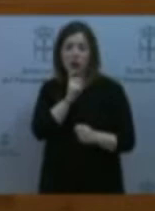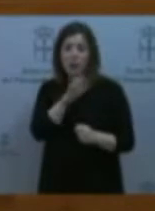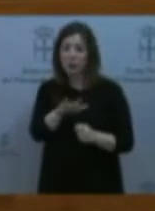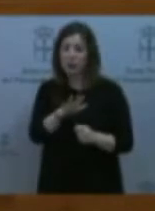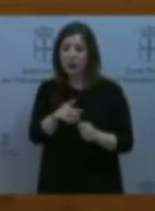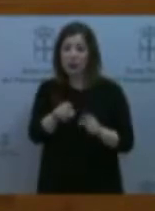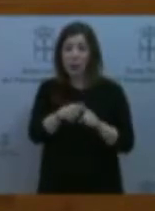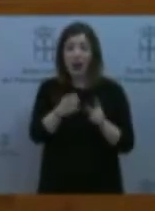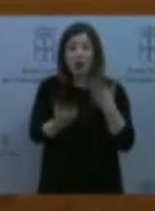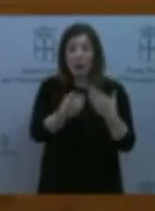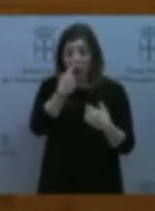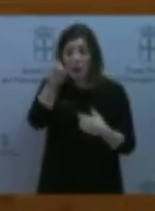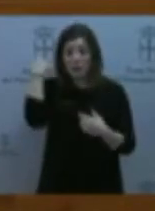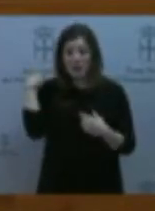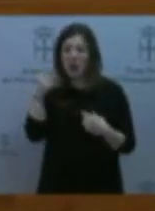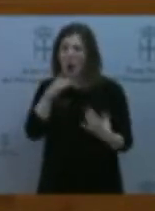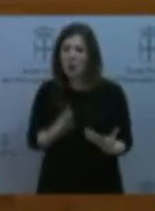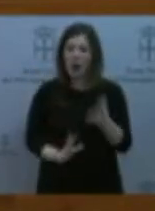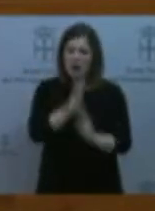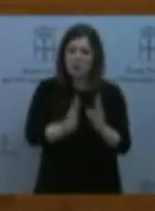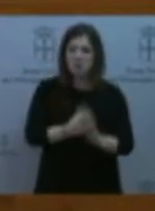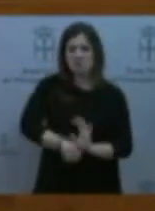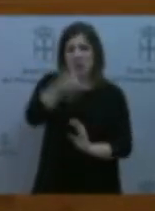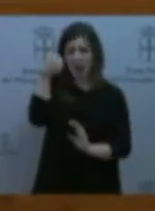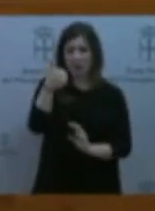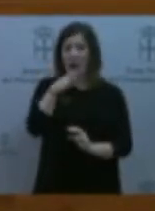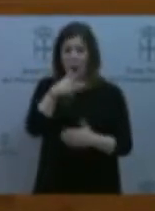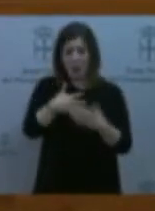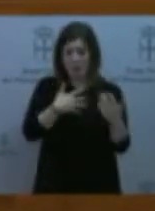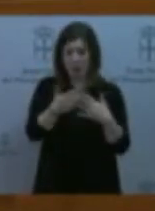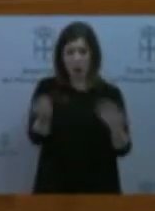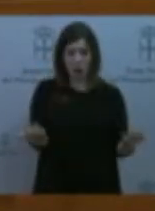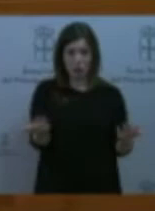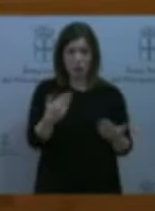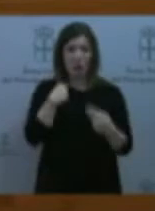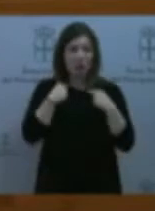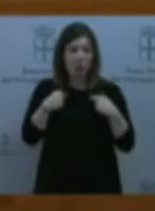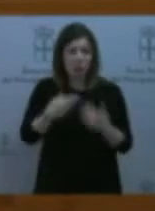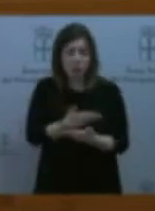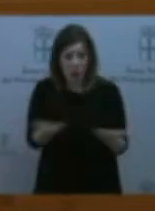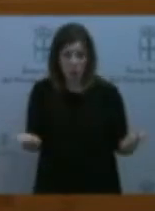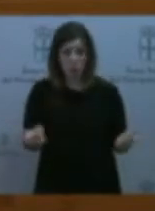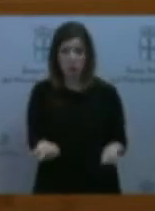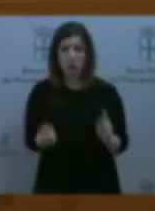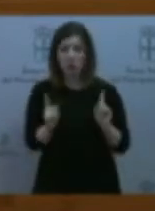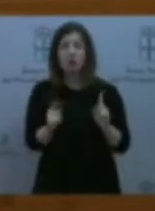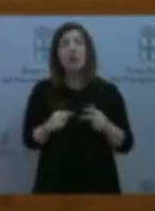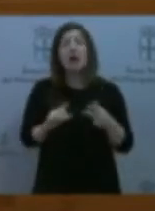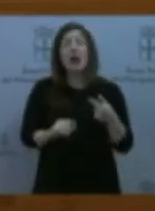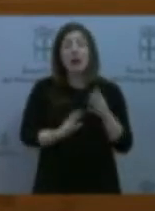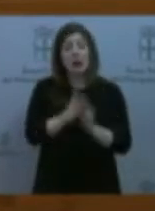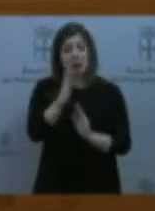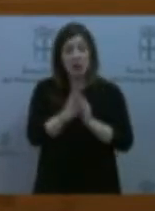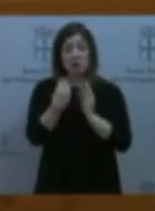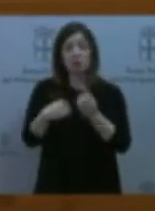señorías. Los incendios, según la información de que se dispone, es pronto, pero hay